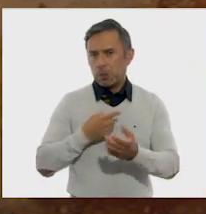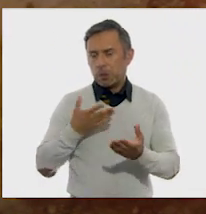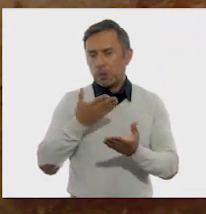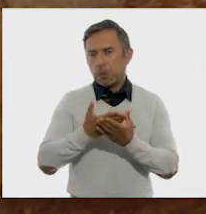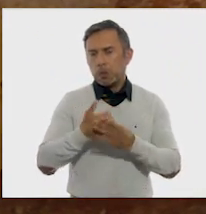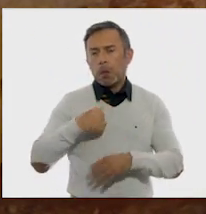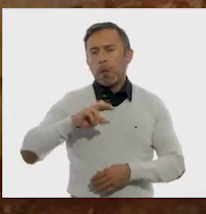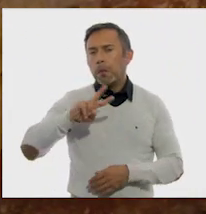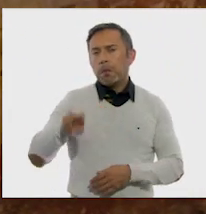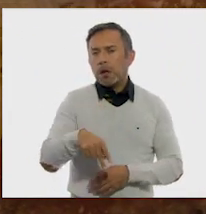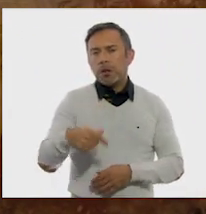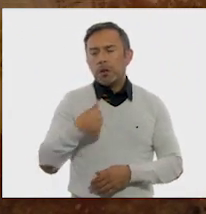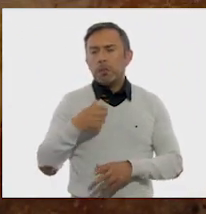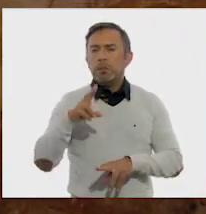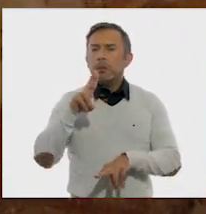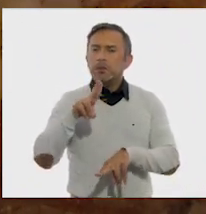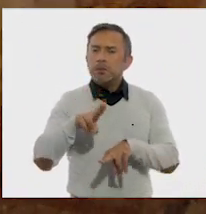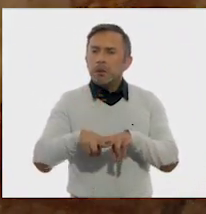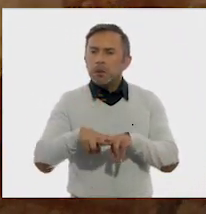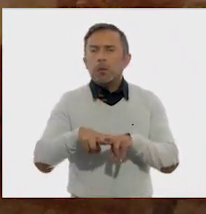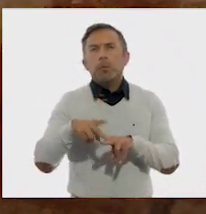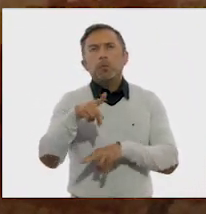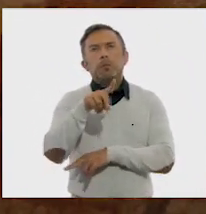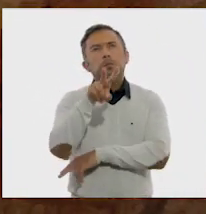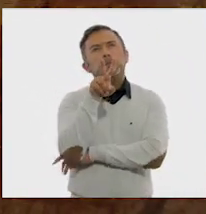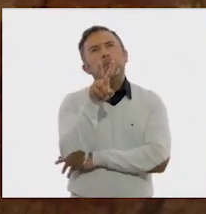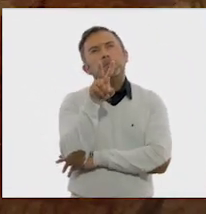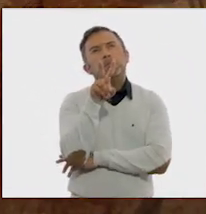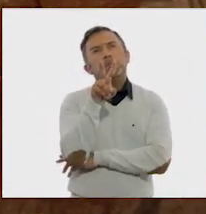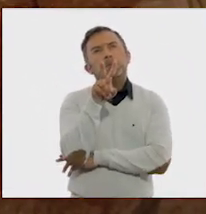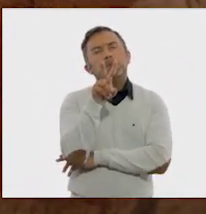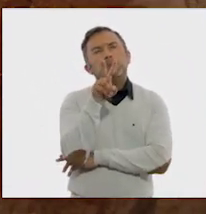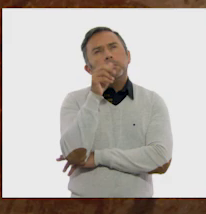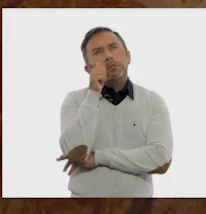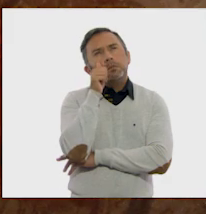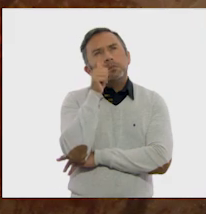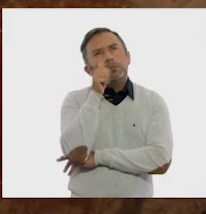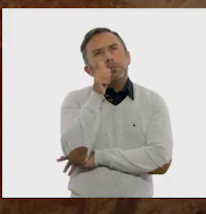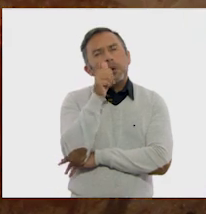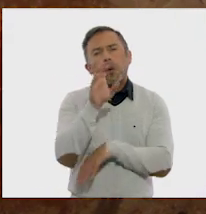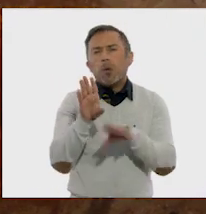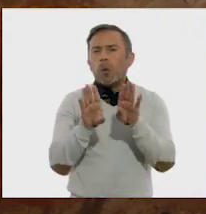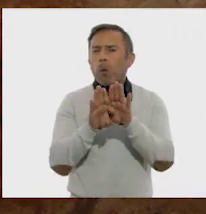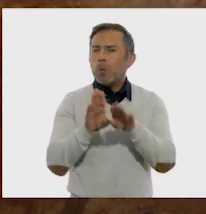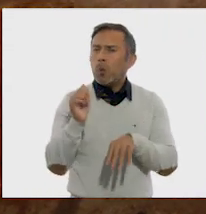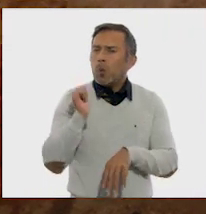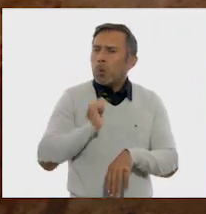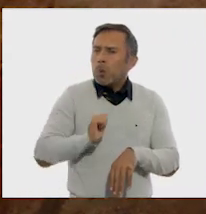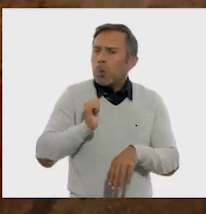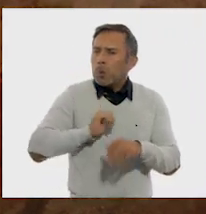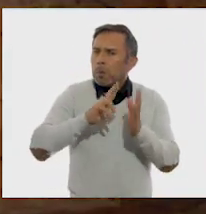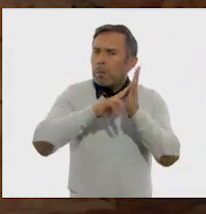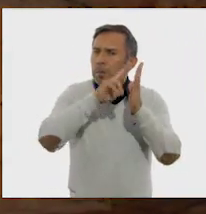me concentro a mirarlas. ¿Cómo lo hicieron para pintar todo esto?